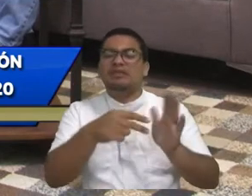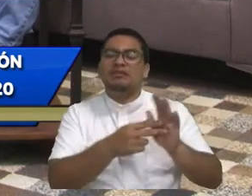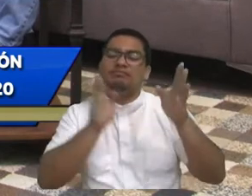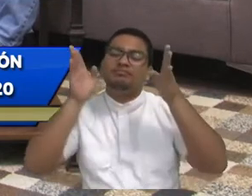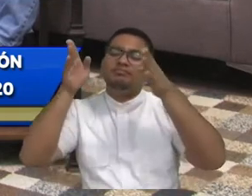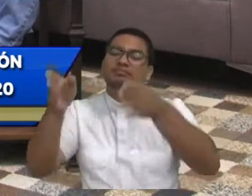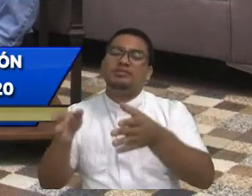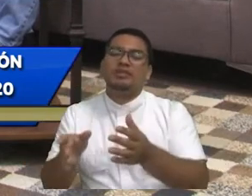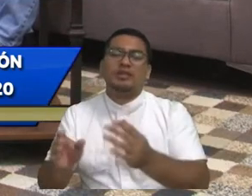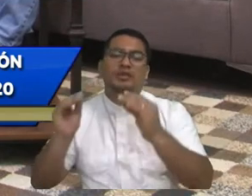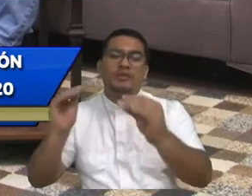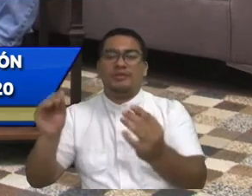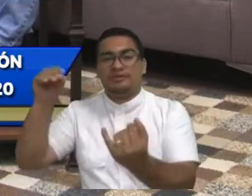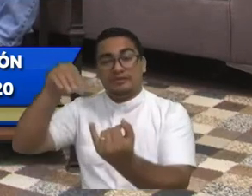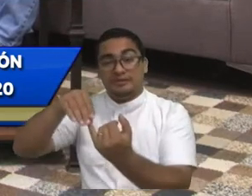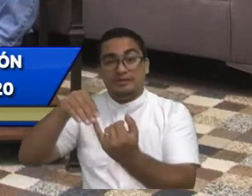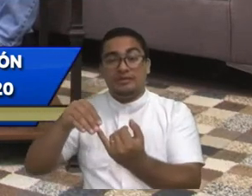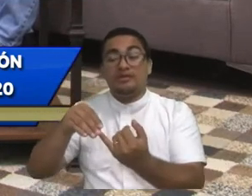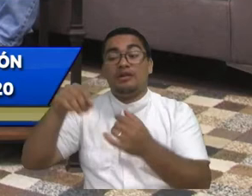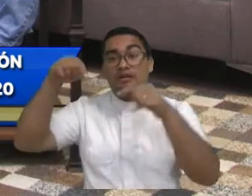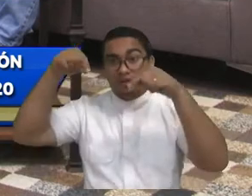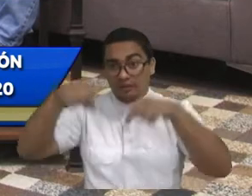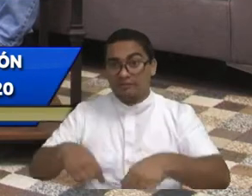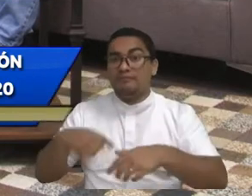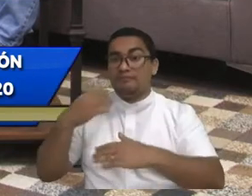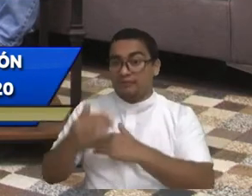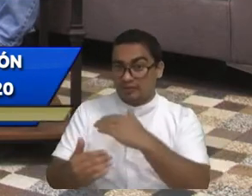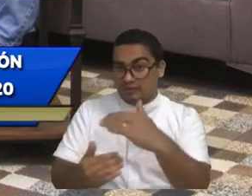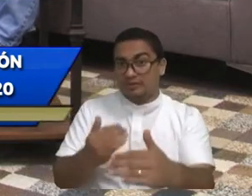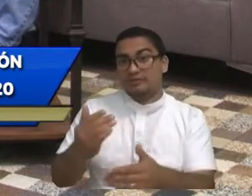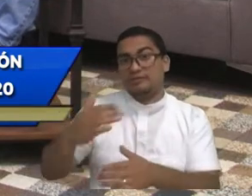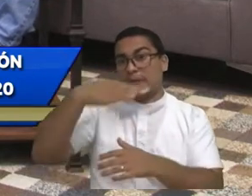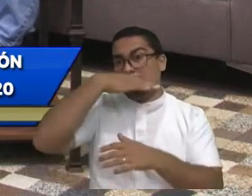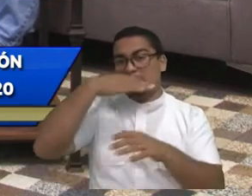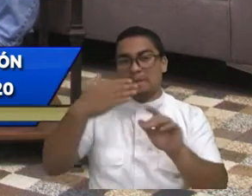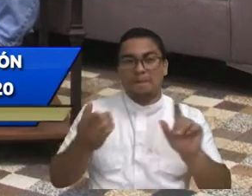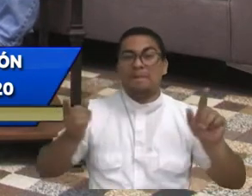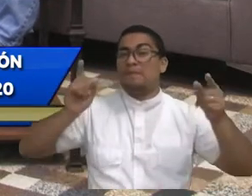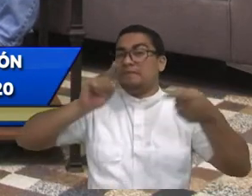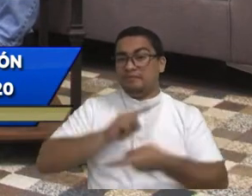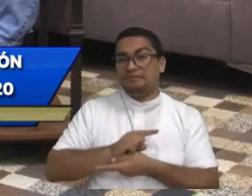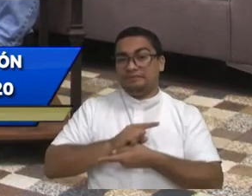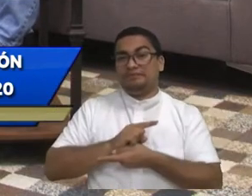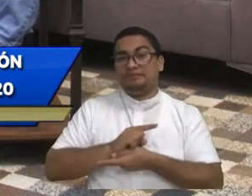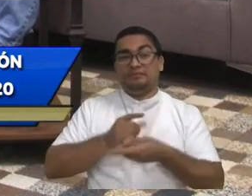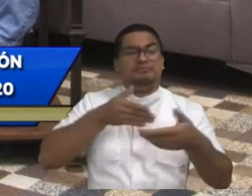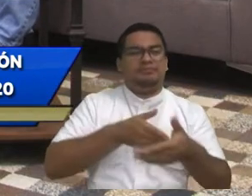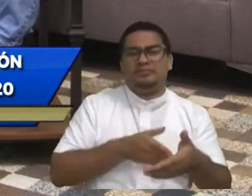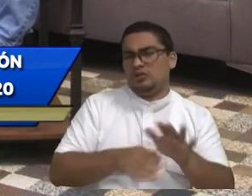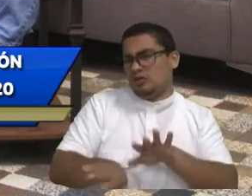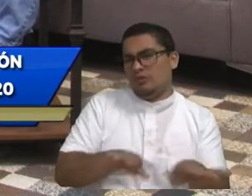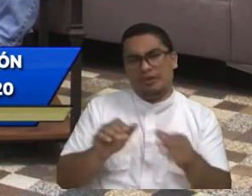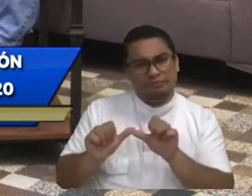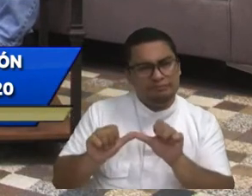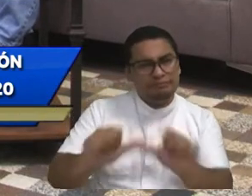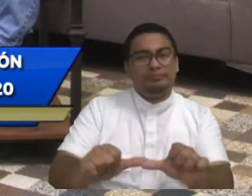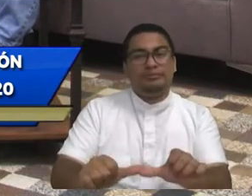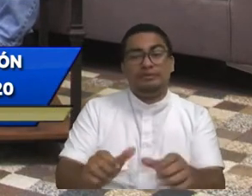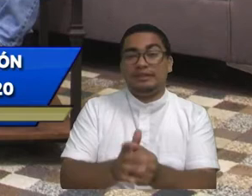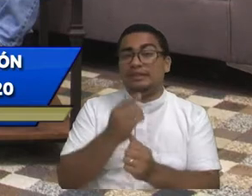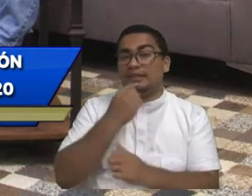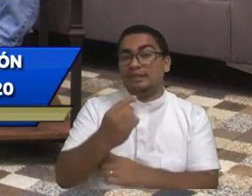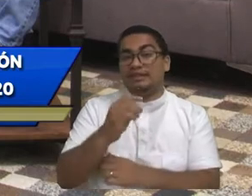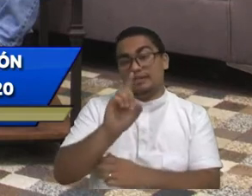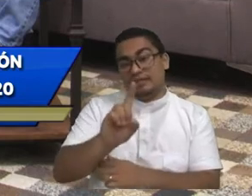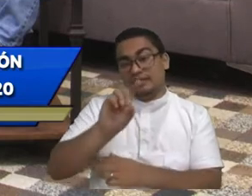educación técnica de rne en este proceso revolucionario que no se puede quedar estancada por entonces este 13 carreras y entonces hablamos